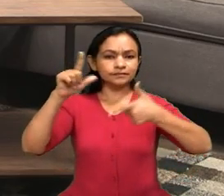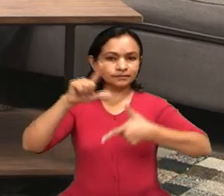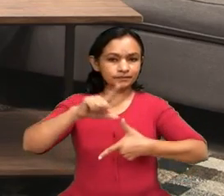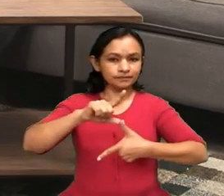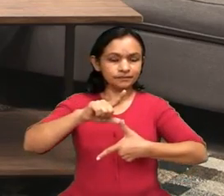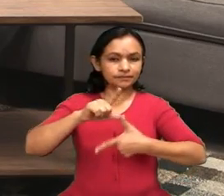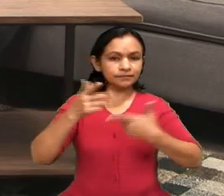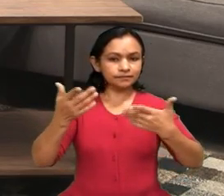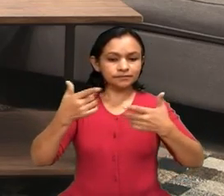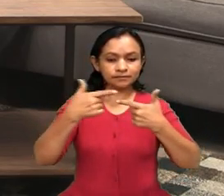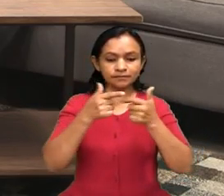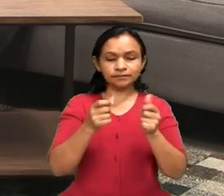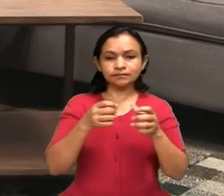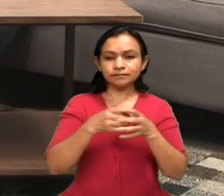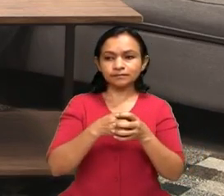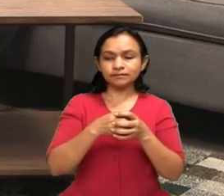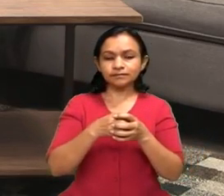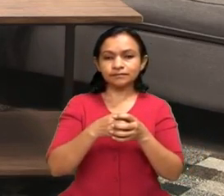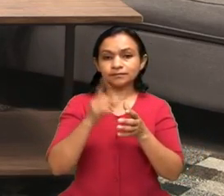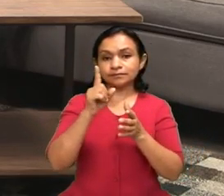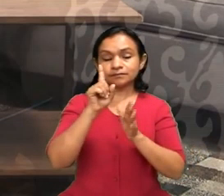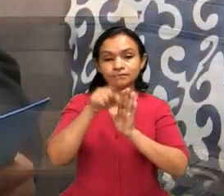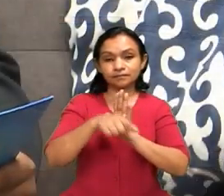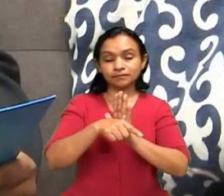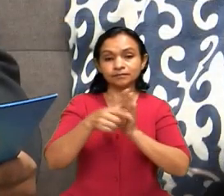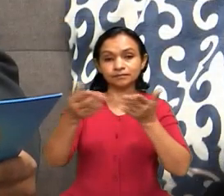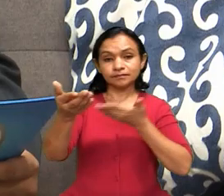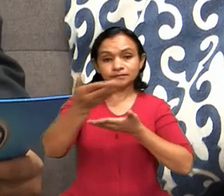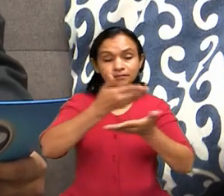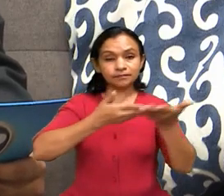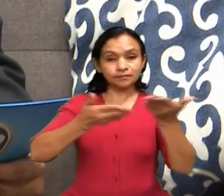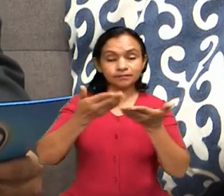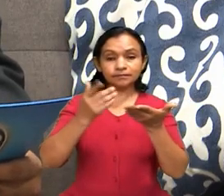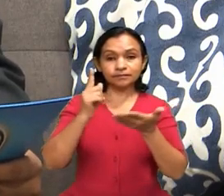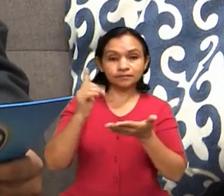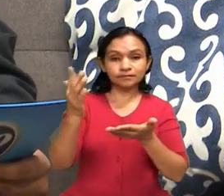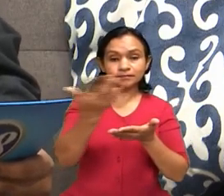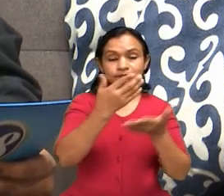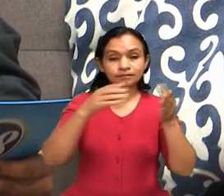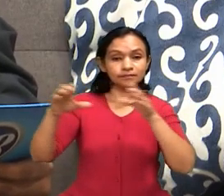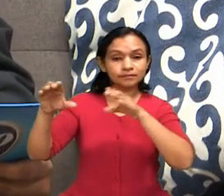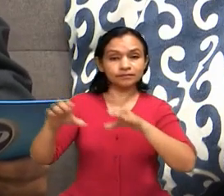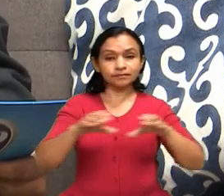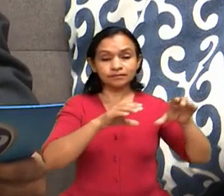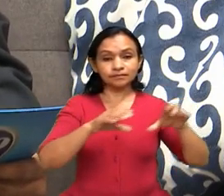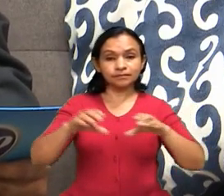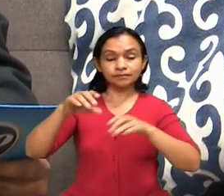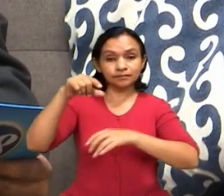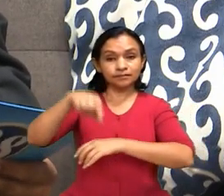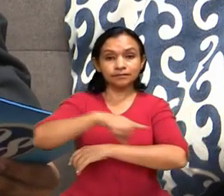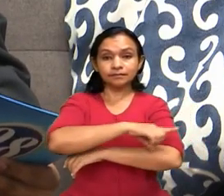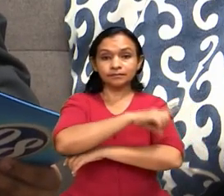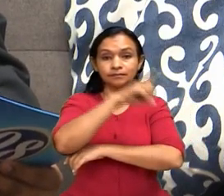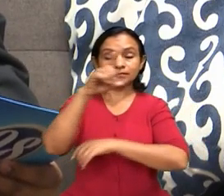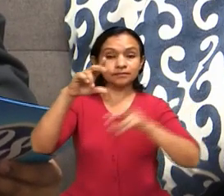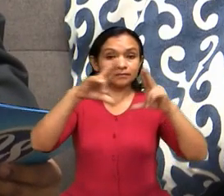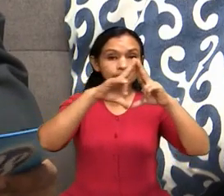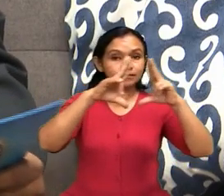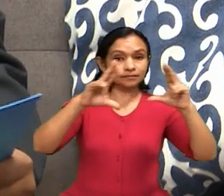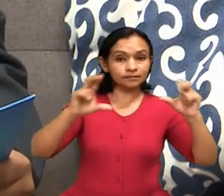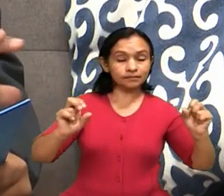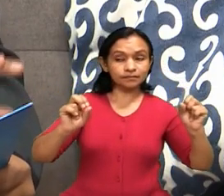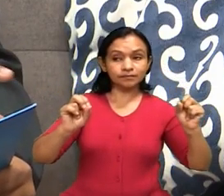parte de un bloque. No sé si en un minuto usted quisiera compartirnos a propósito de toda la jornada de actividades que van a realizar hoy en todo el país y en todo,